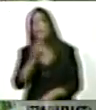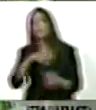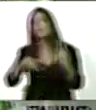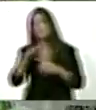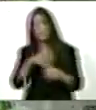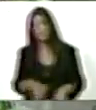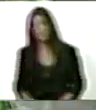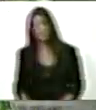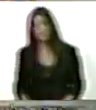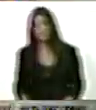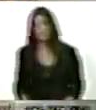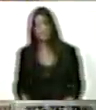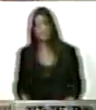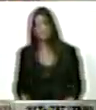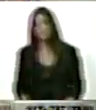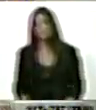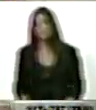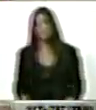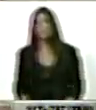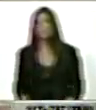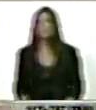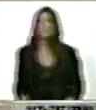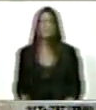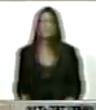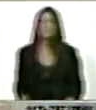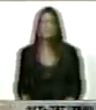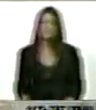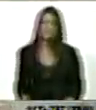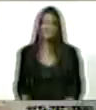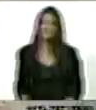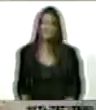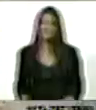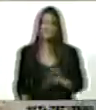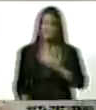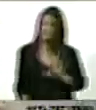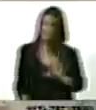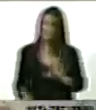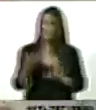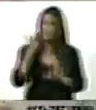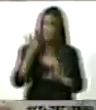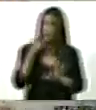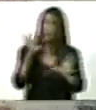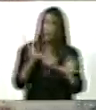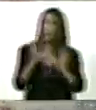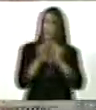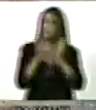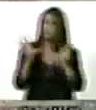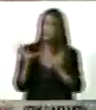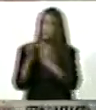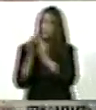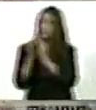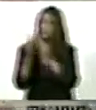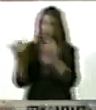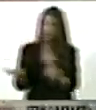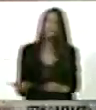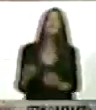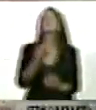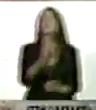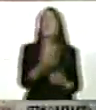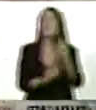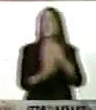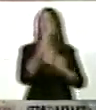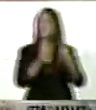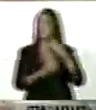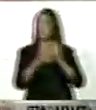situación? Mire, déjeme comenzar. Es que vamos a ver si logramos algunas reducciones al absurdo en lo que usted, no